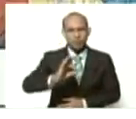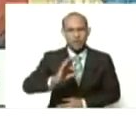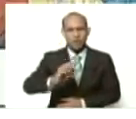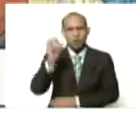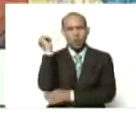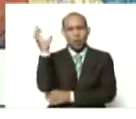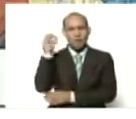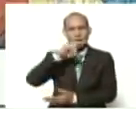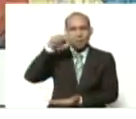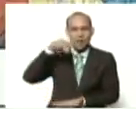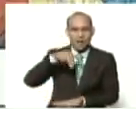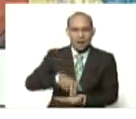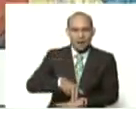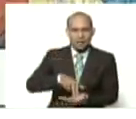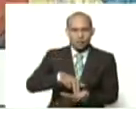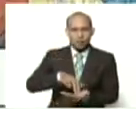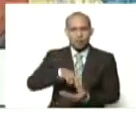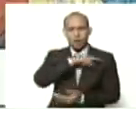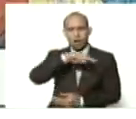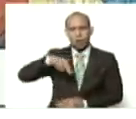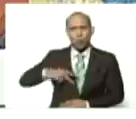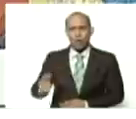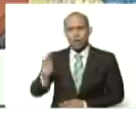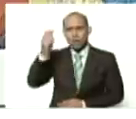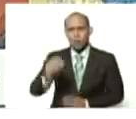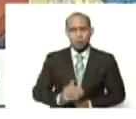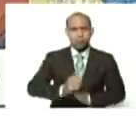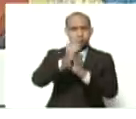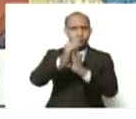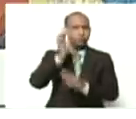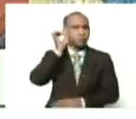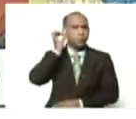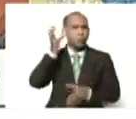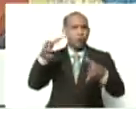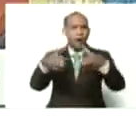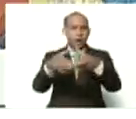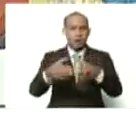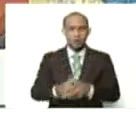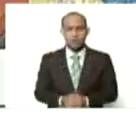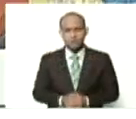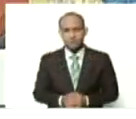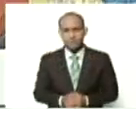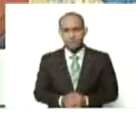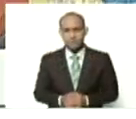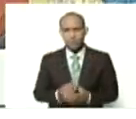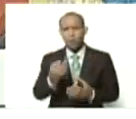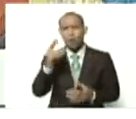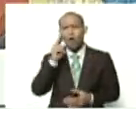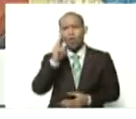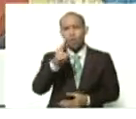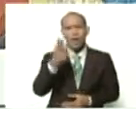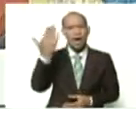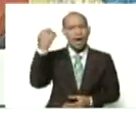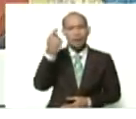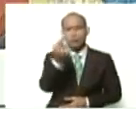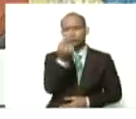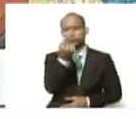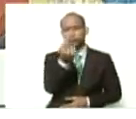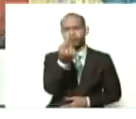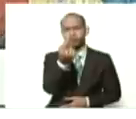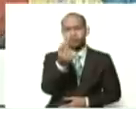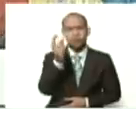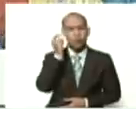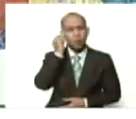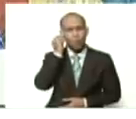Asamblea Nacional, de nuestras diputadas, son mujeres. ¿Cuándo se veía eso? Jamás.